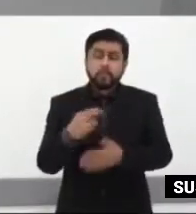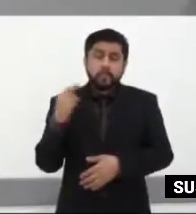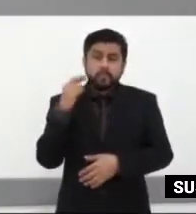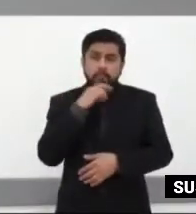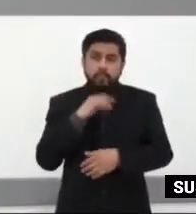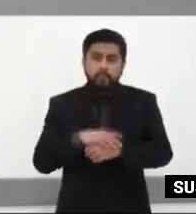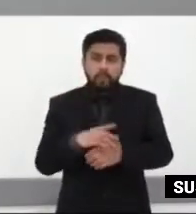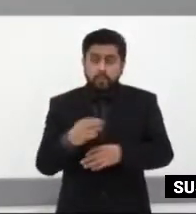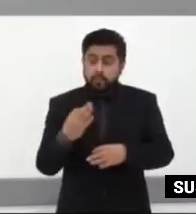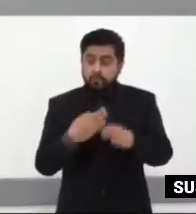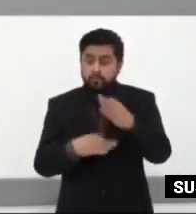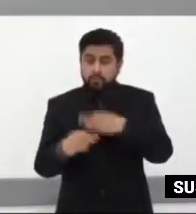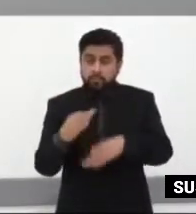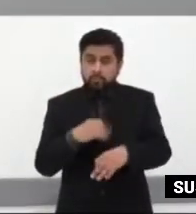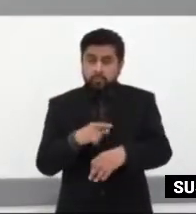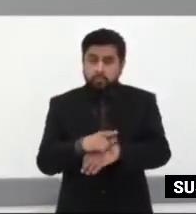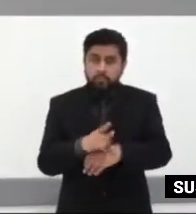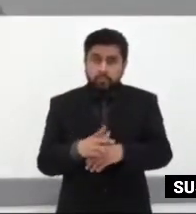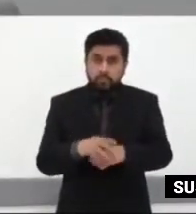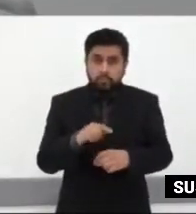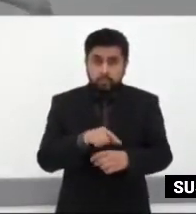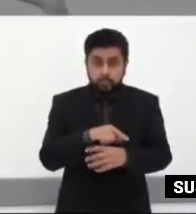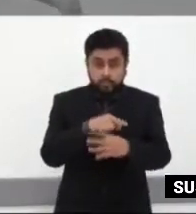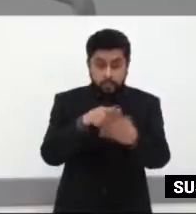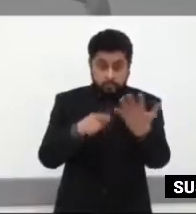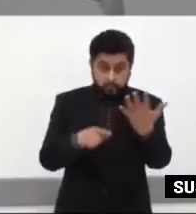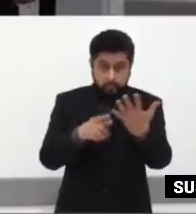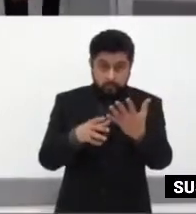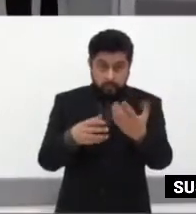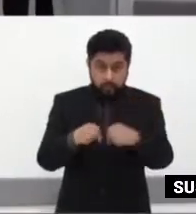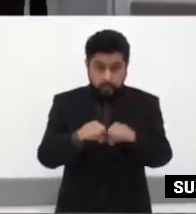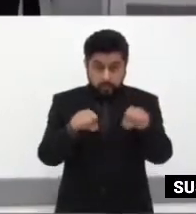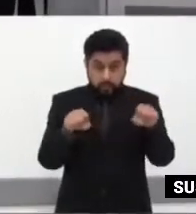todos los 5 cubículos